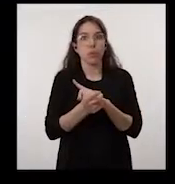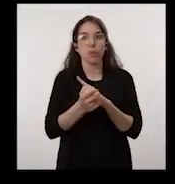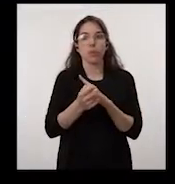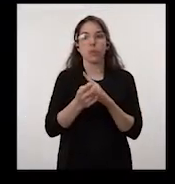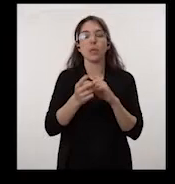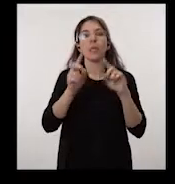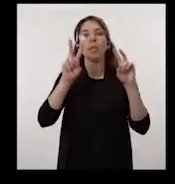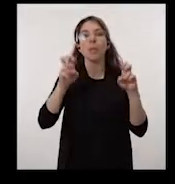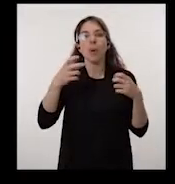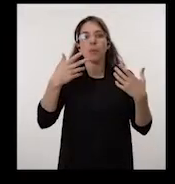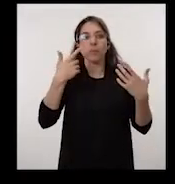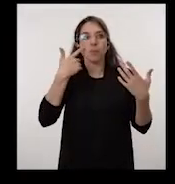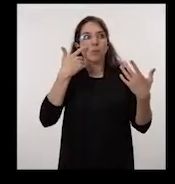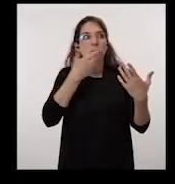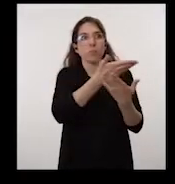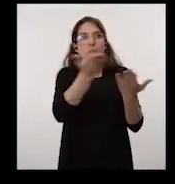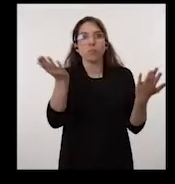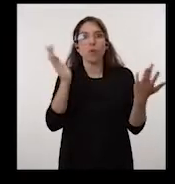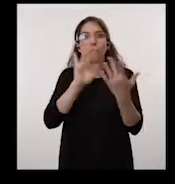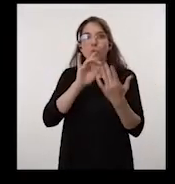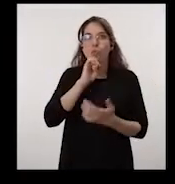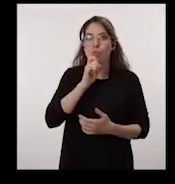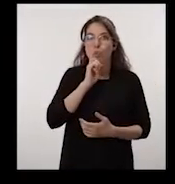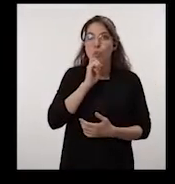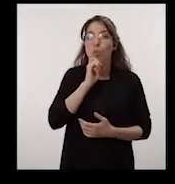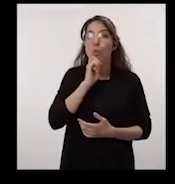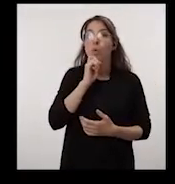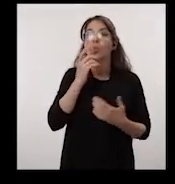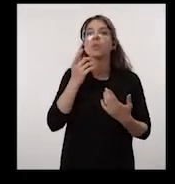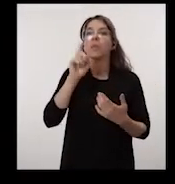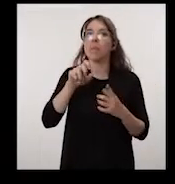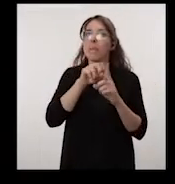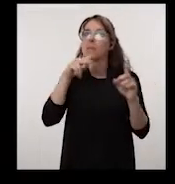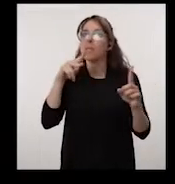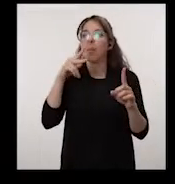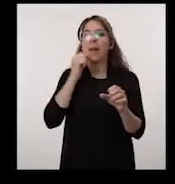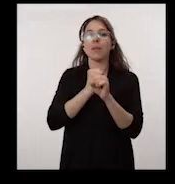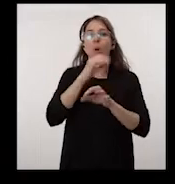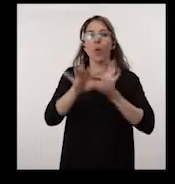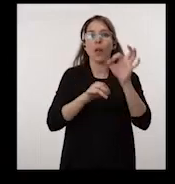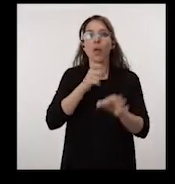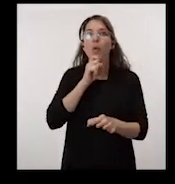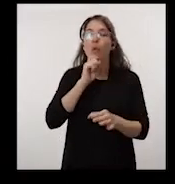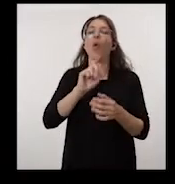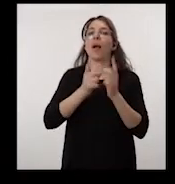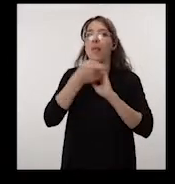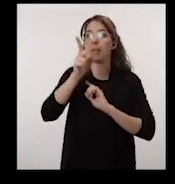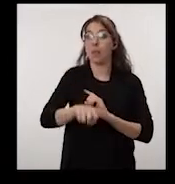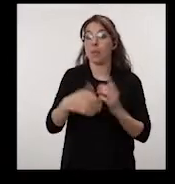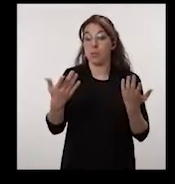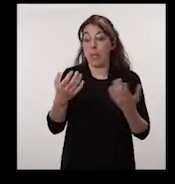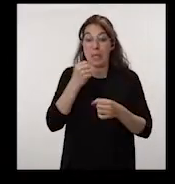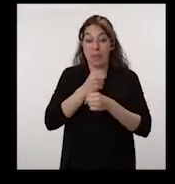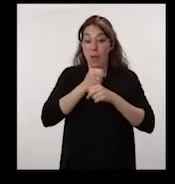desde la que nos acercamos a la realidad que nos rodea y una de ellas es la perspectiva de la organización del trabajo el